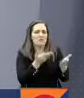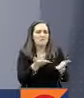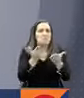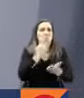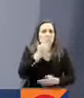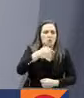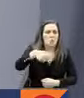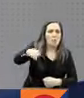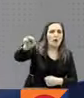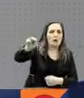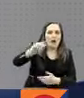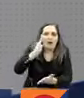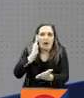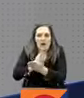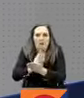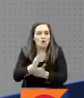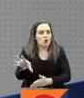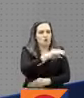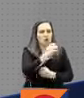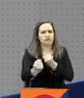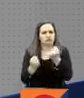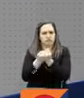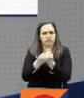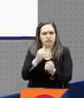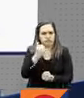su respaldo.